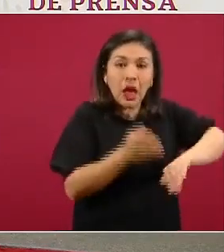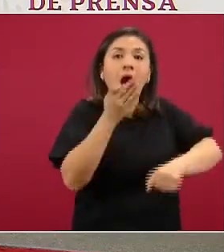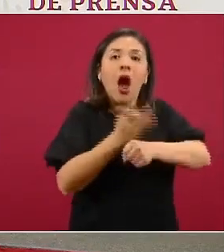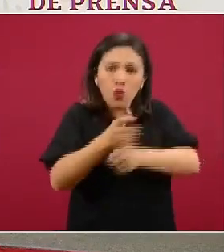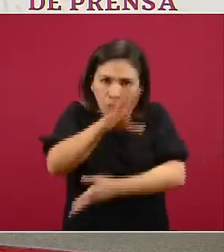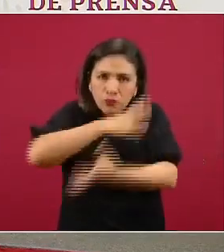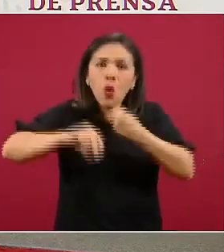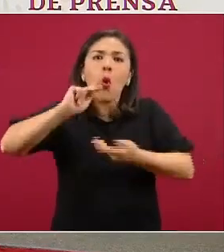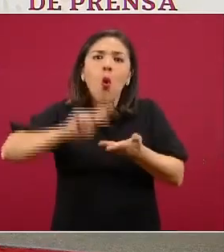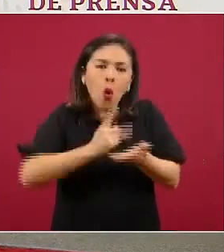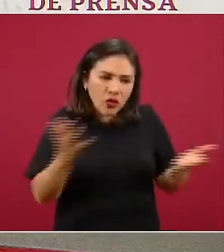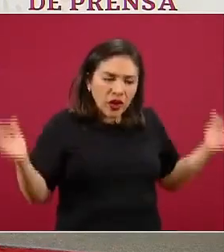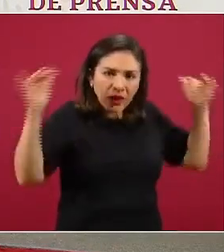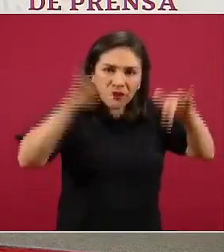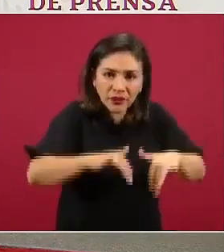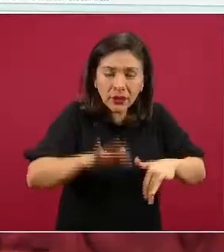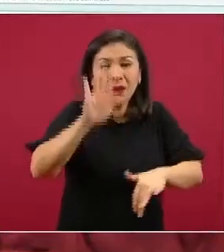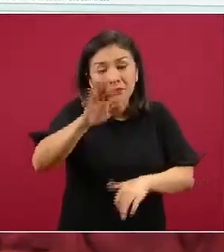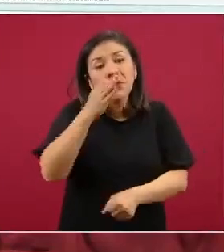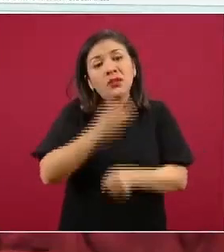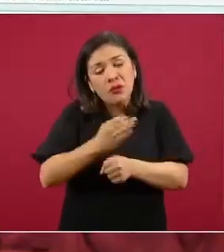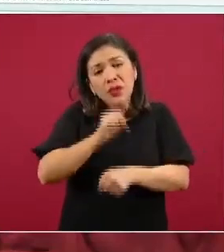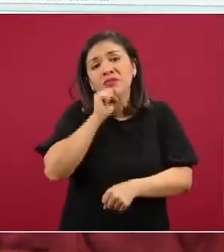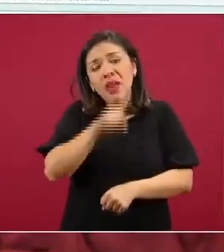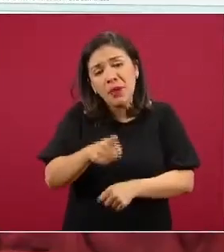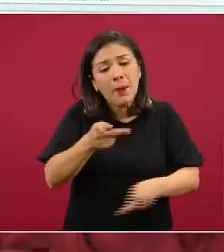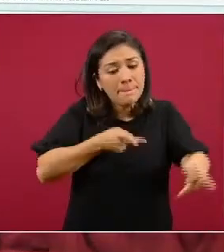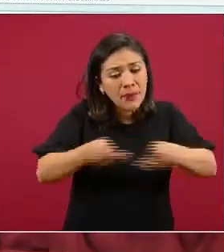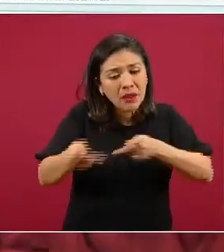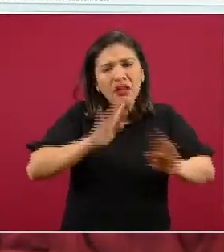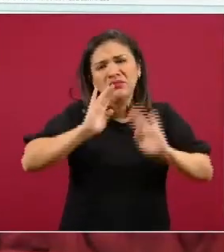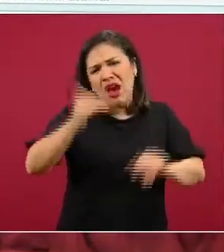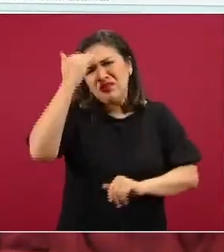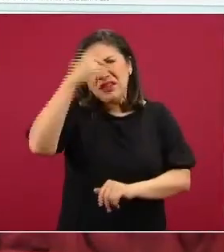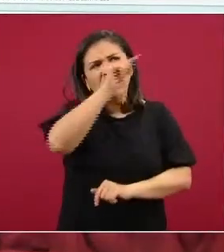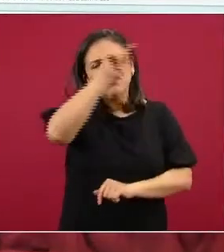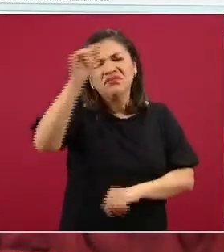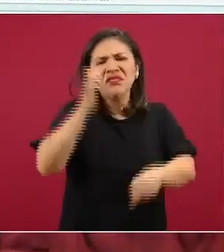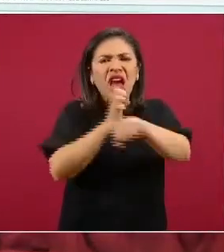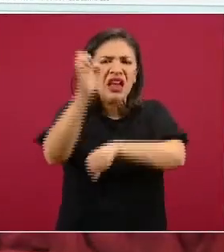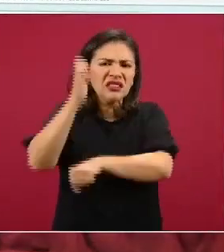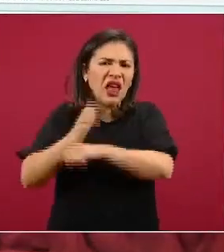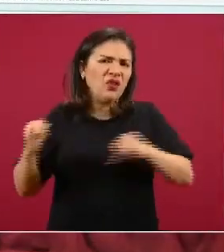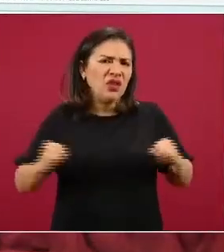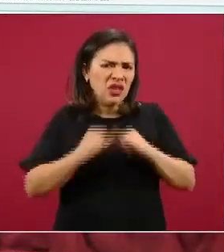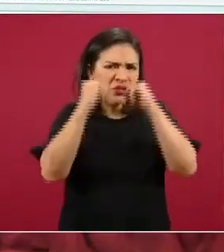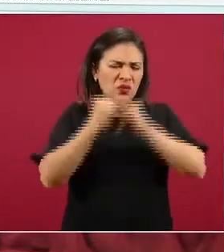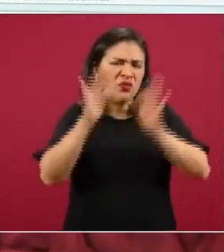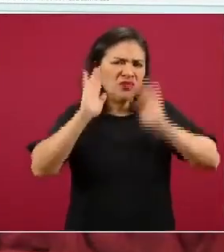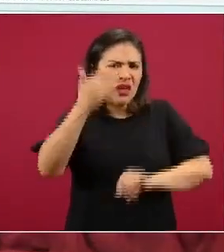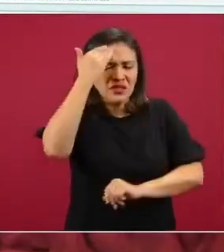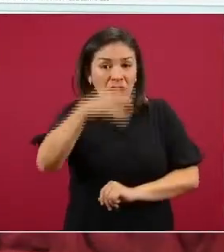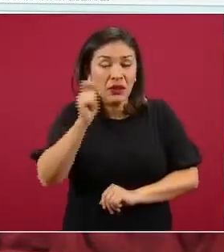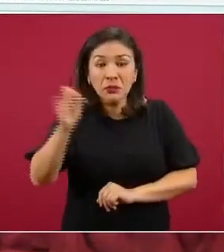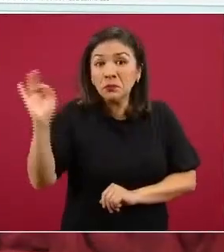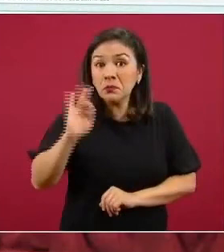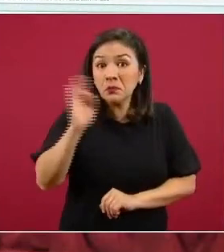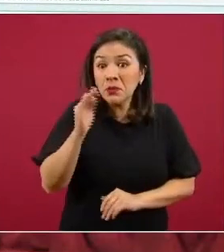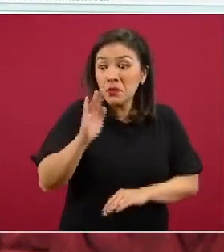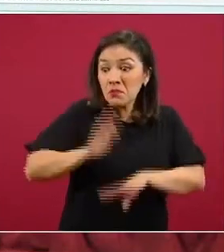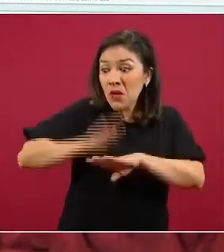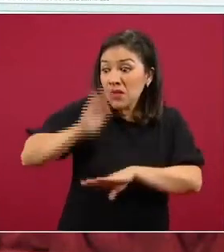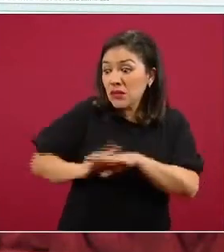epidemia. Pero también están los planes, y cada una de las entidades lo tiene muy claro, y las instituciones, en que en el momento que empiecen a subir